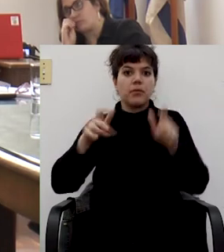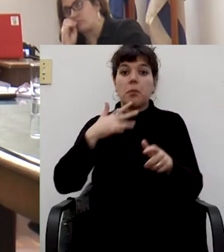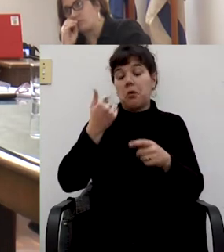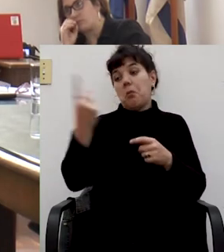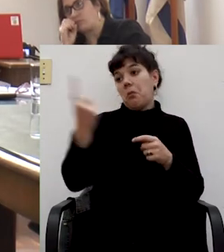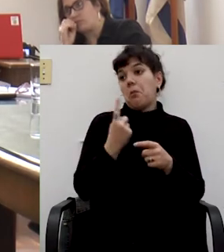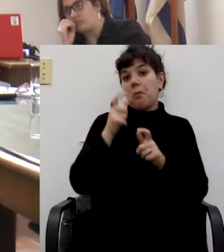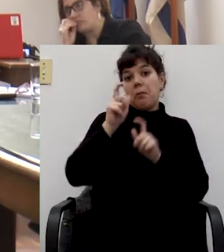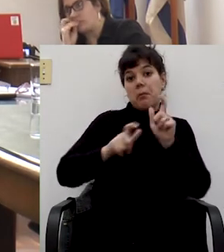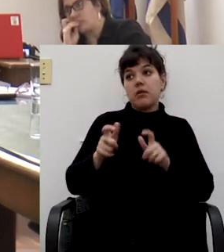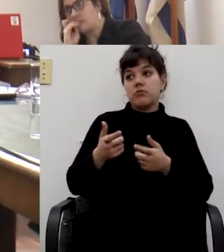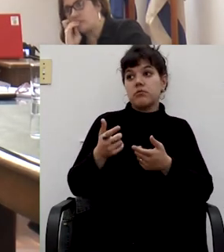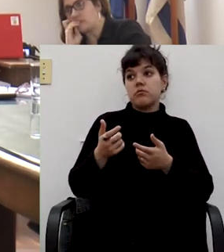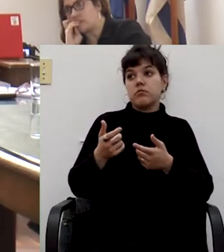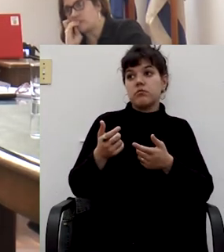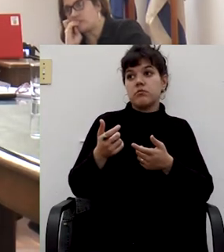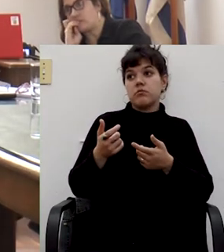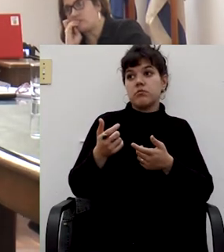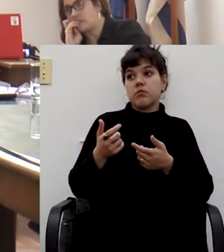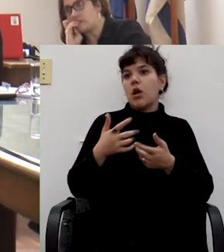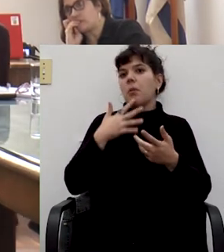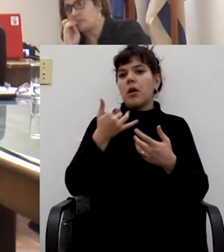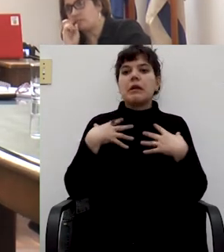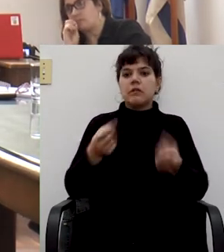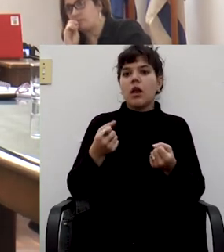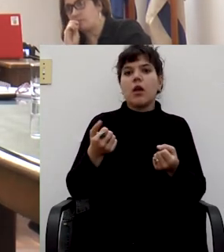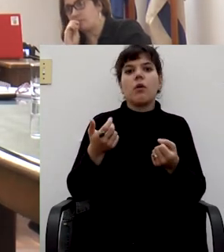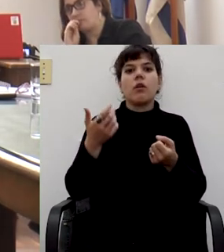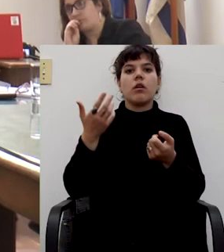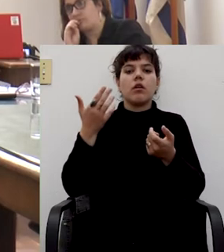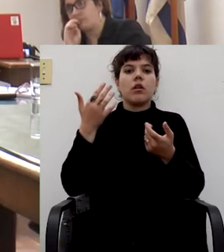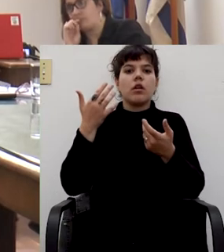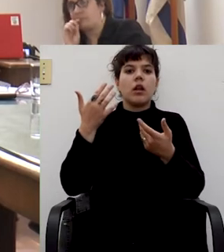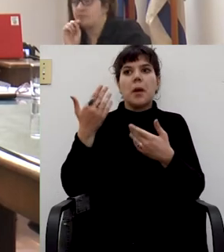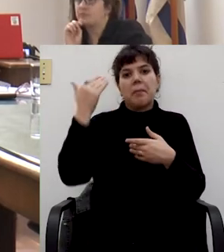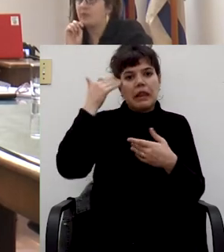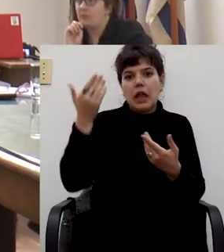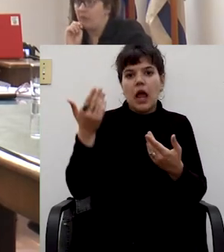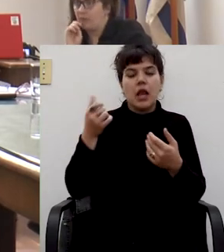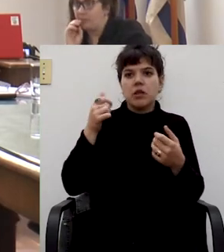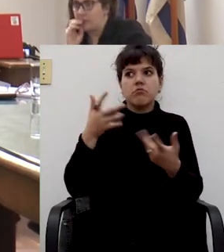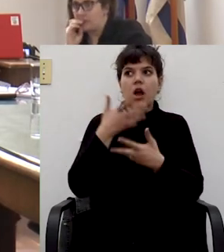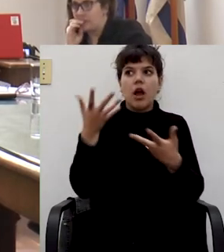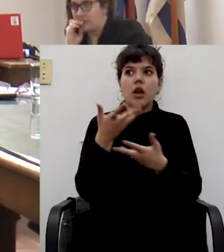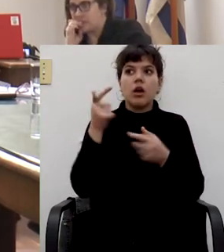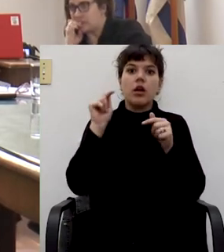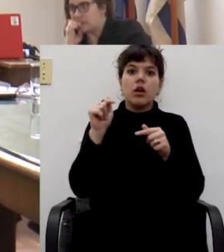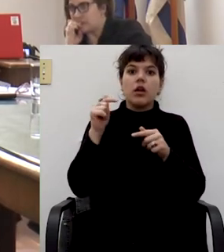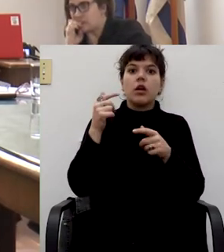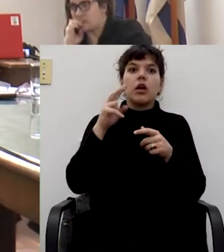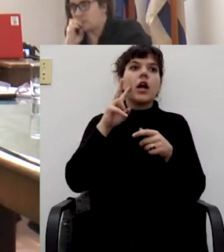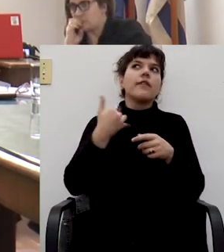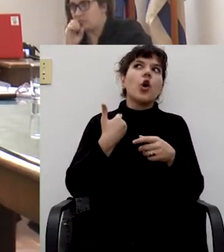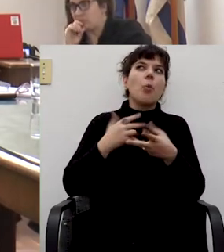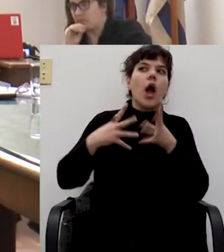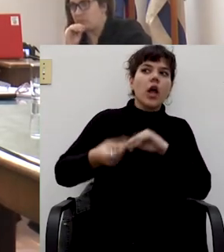persona con un síndrome, con una condición de salud, síndrome de Asperger, bueno, habrá que pensar en esa persona qué